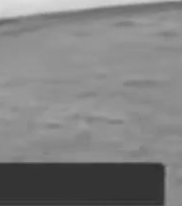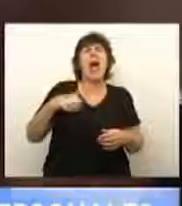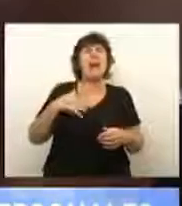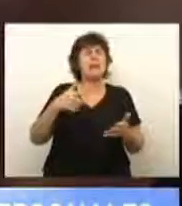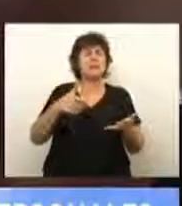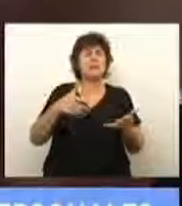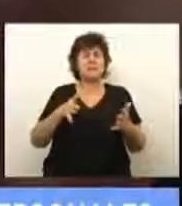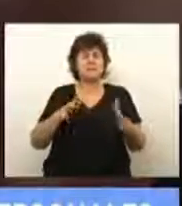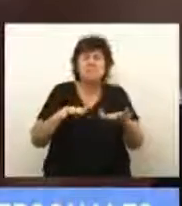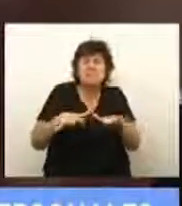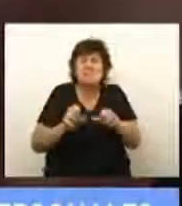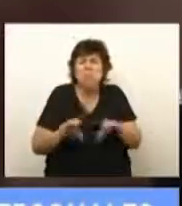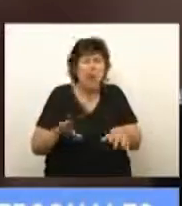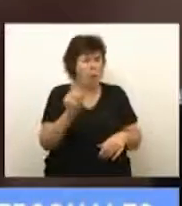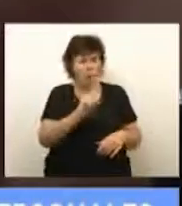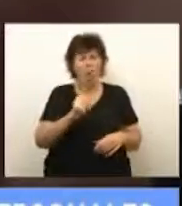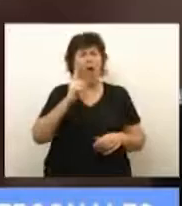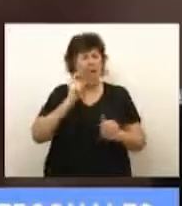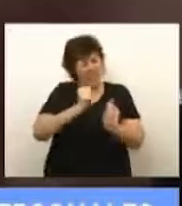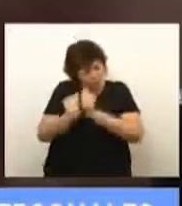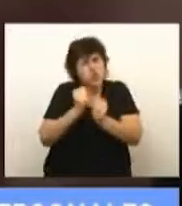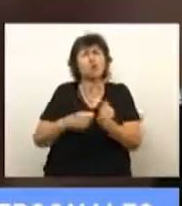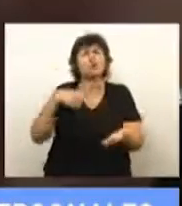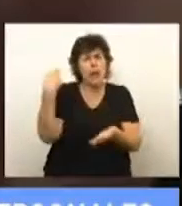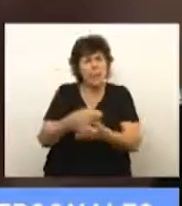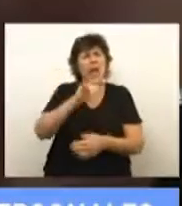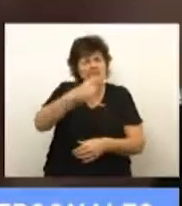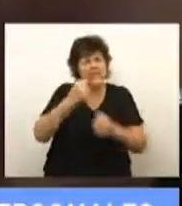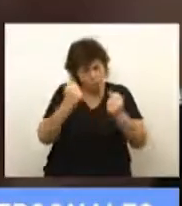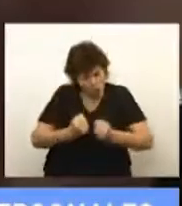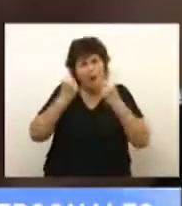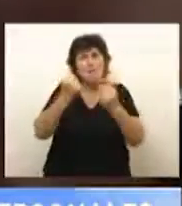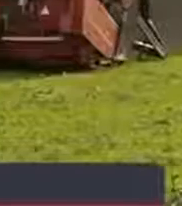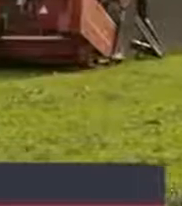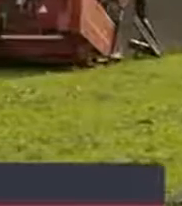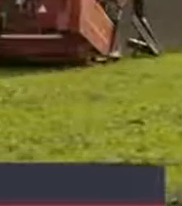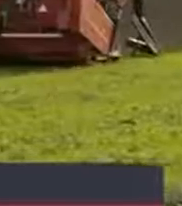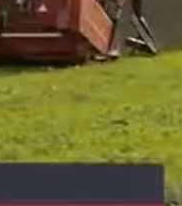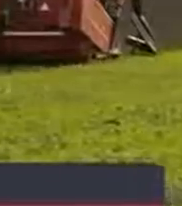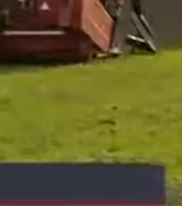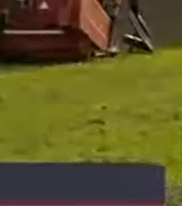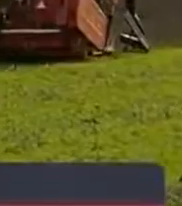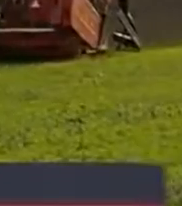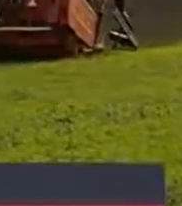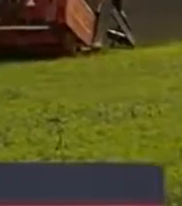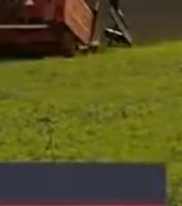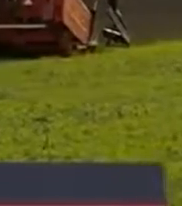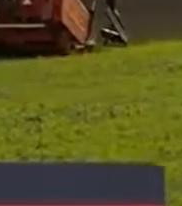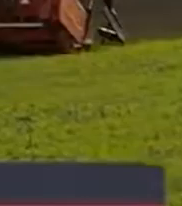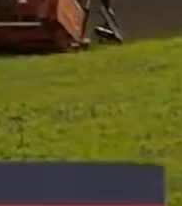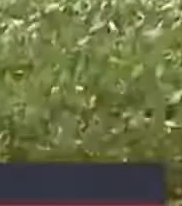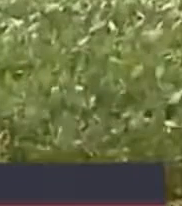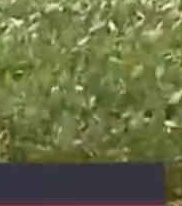nos van a pagar las industrias con todo el esfuerzo para pagar los intereses la deuda la verdad que quiero no el campo